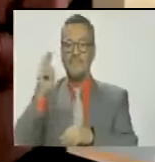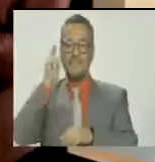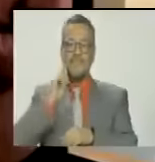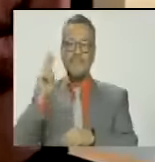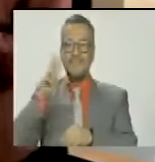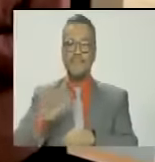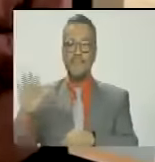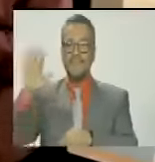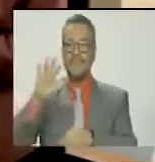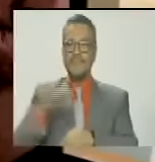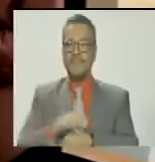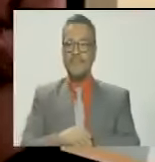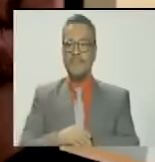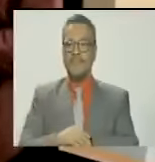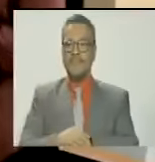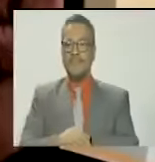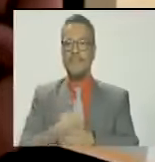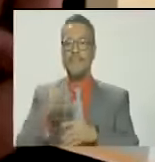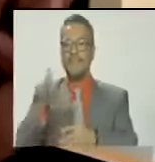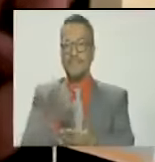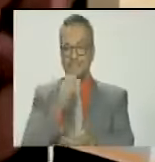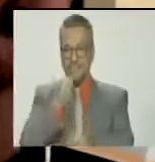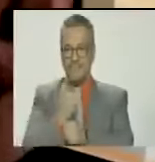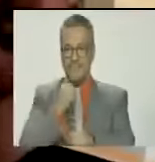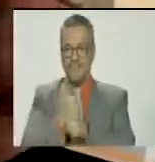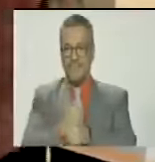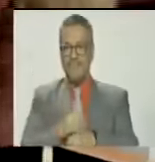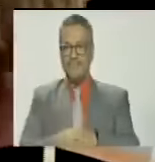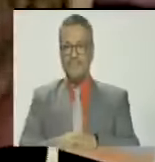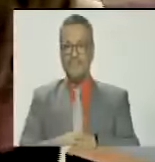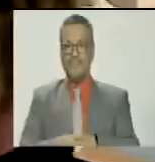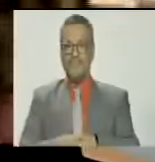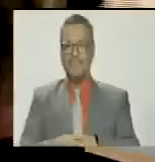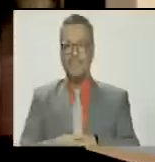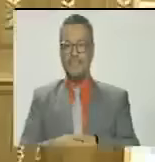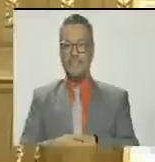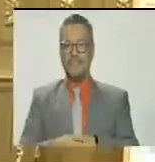República Bolivariana de Venezuela. A trabajar.